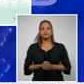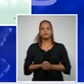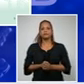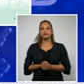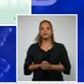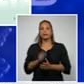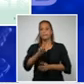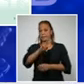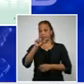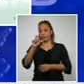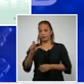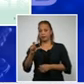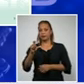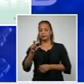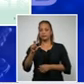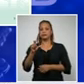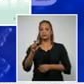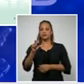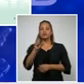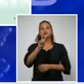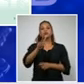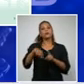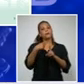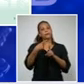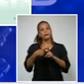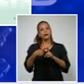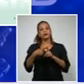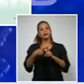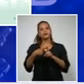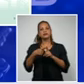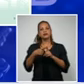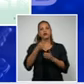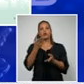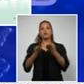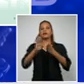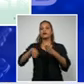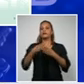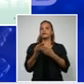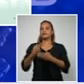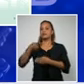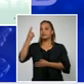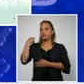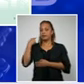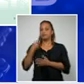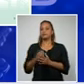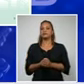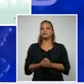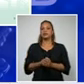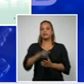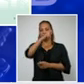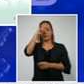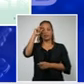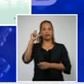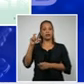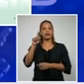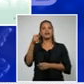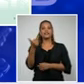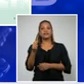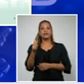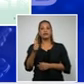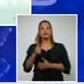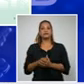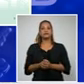Clara, pues 2 más que la jornada anterior, y de Santa Clara 10,